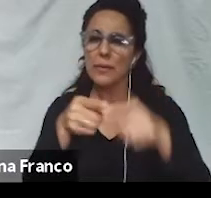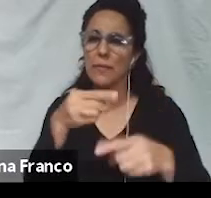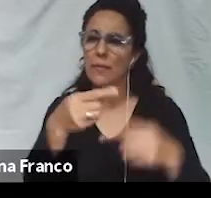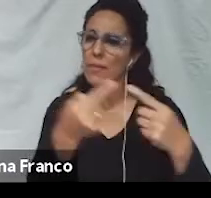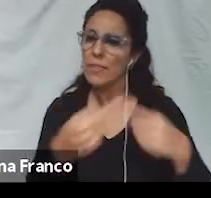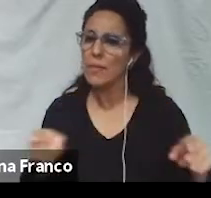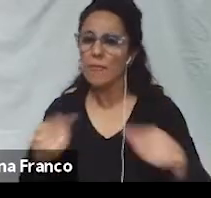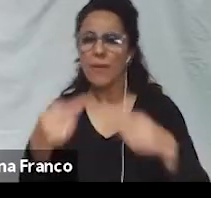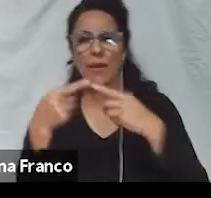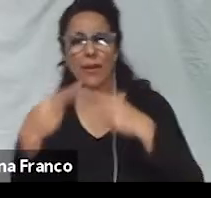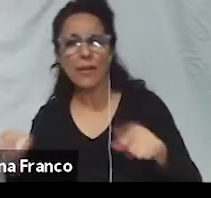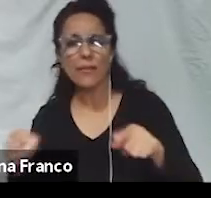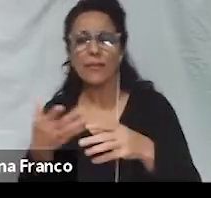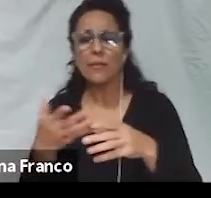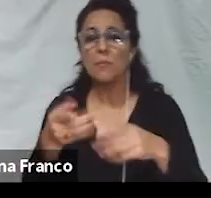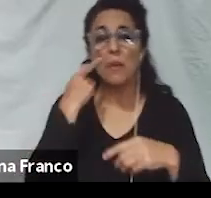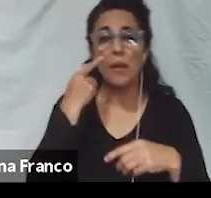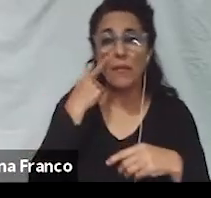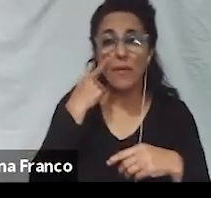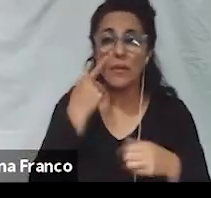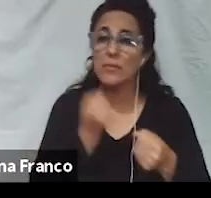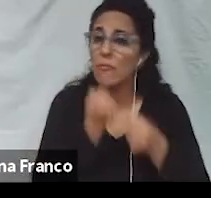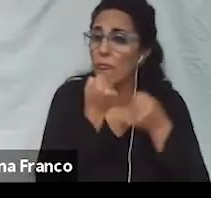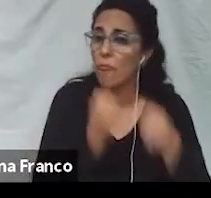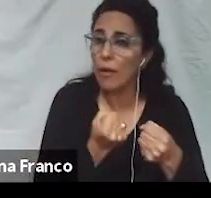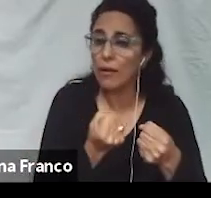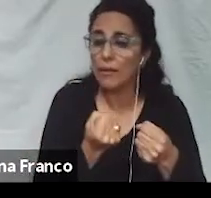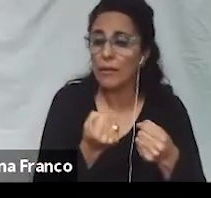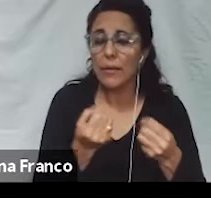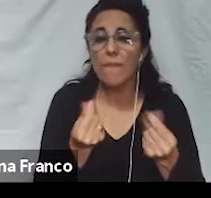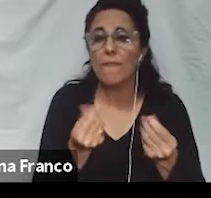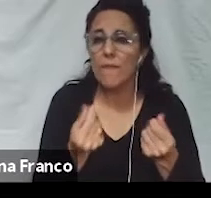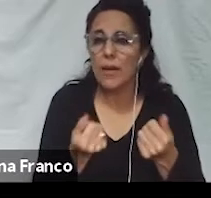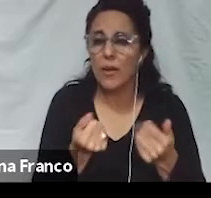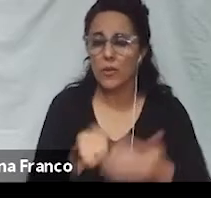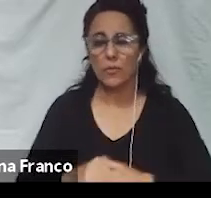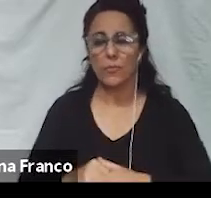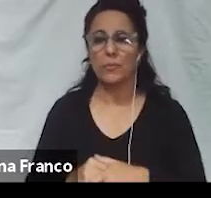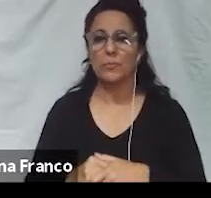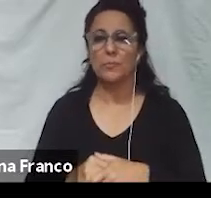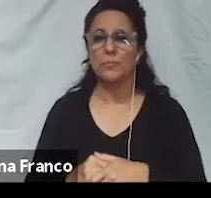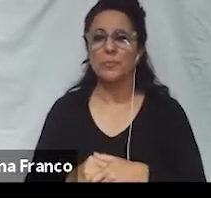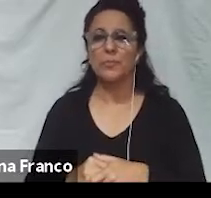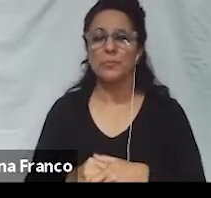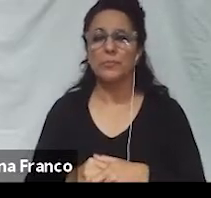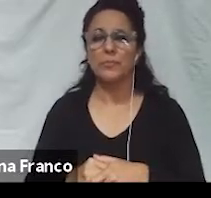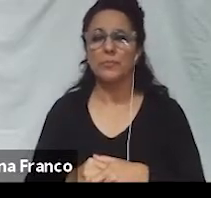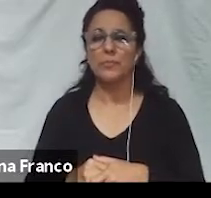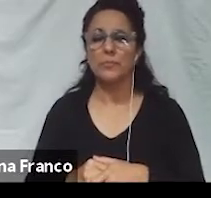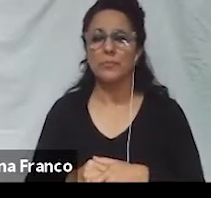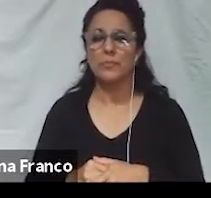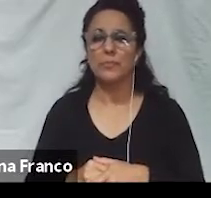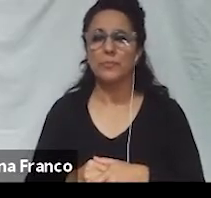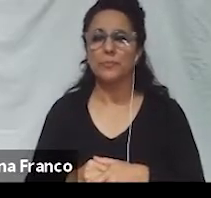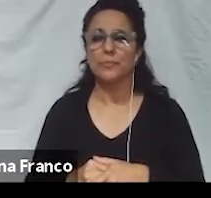perspectivas para ver si es comprensible y robusto, y si lo hacemos desde la